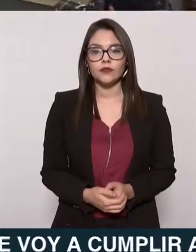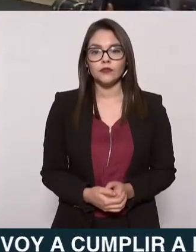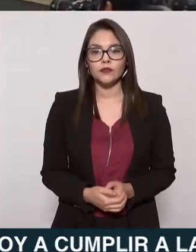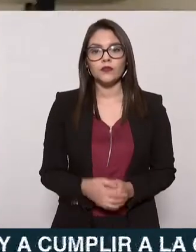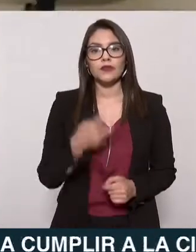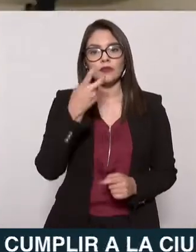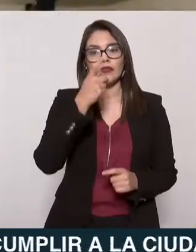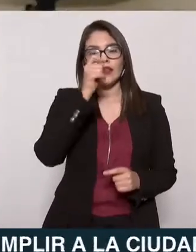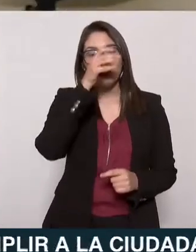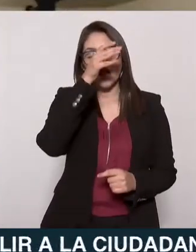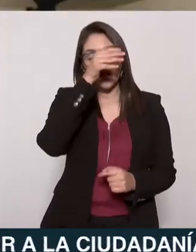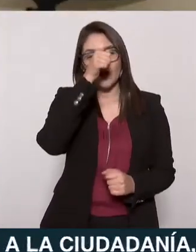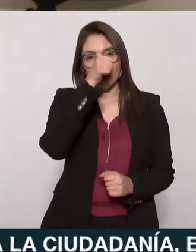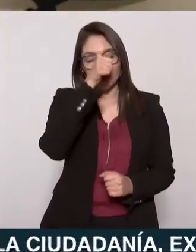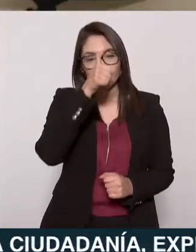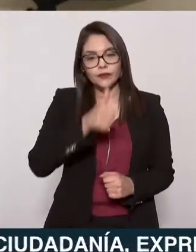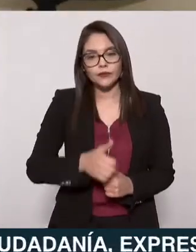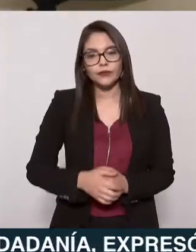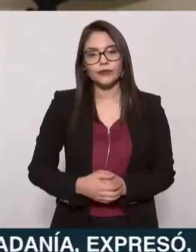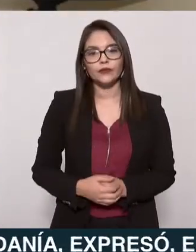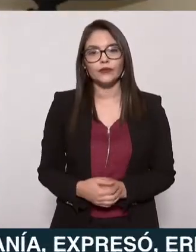Es un acuerdo